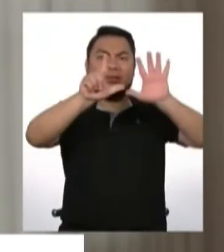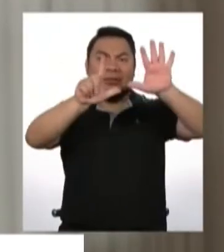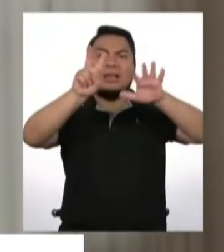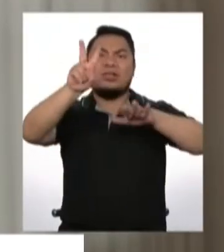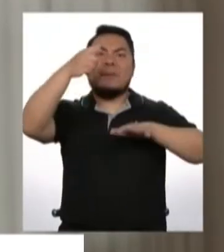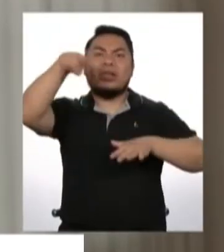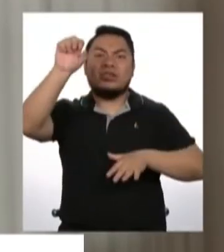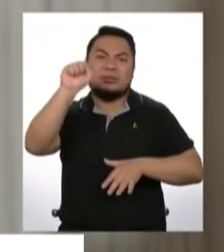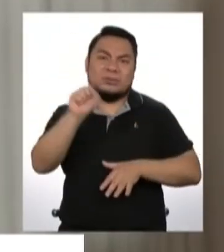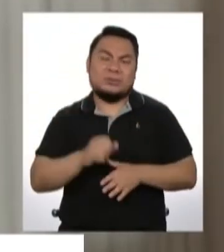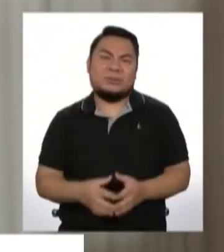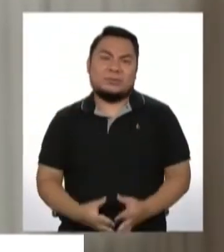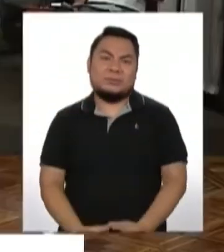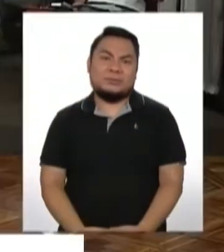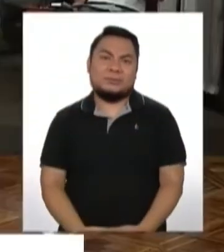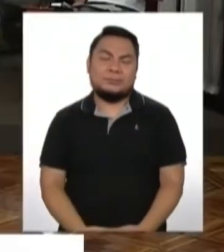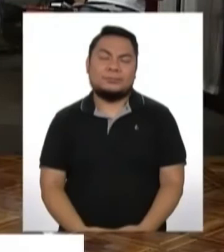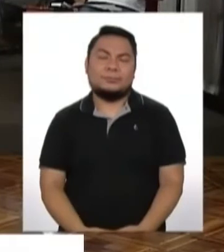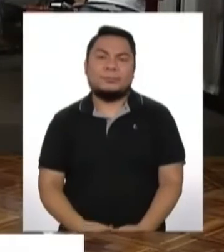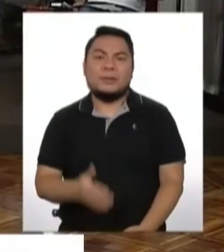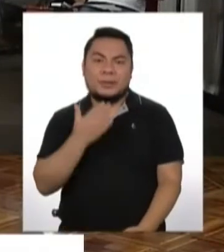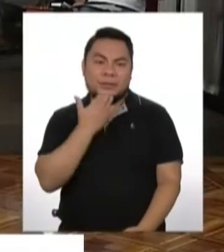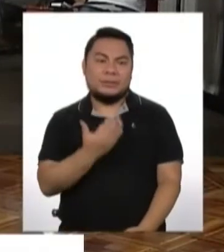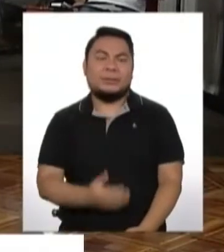millones de soles. Muchas gracias.